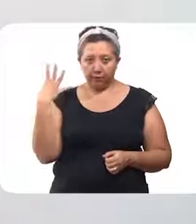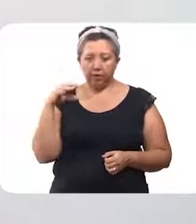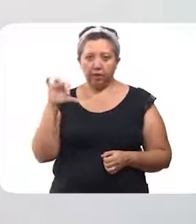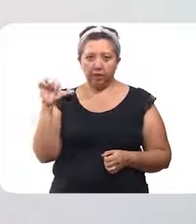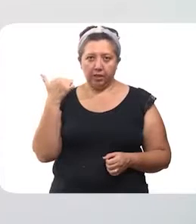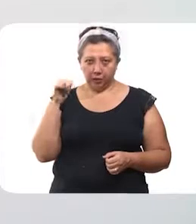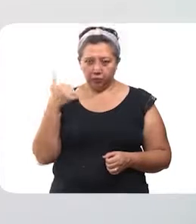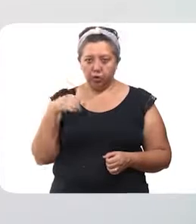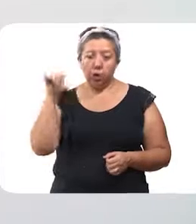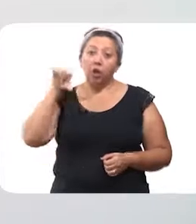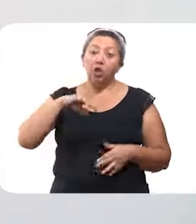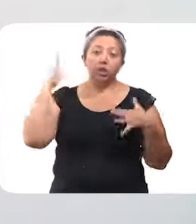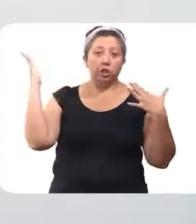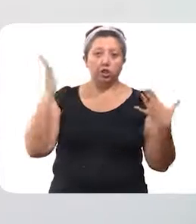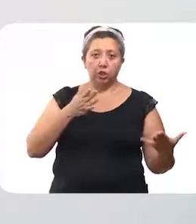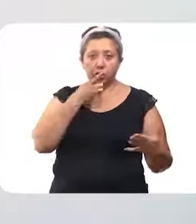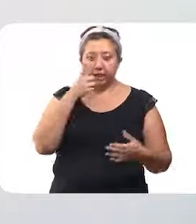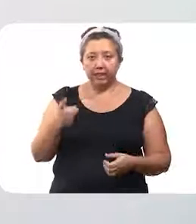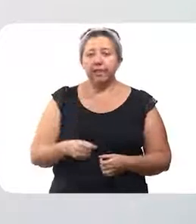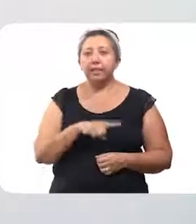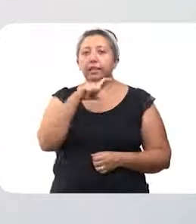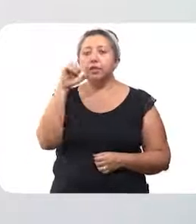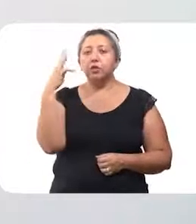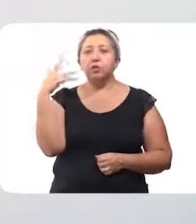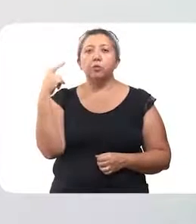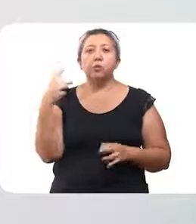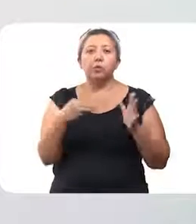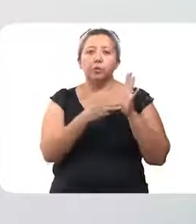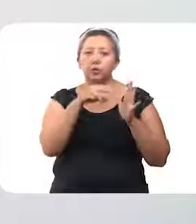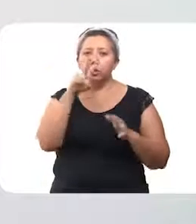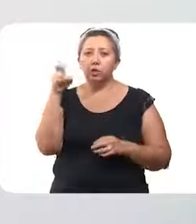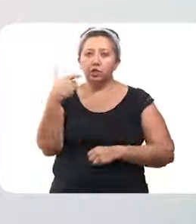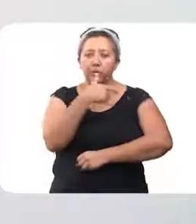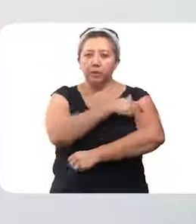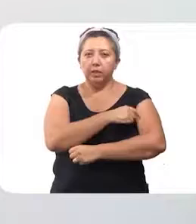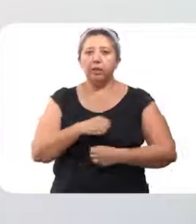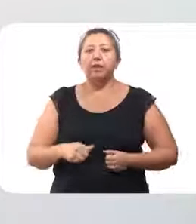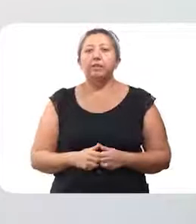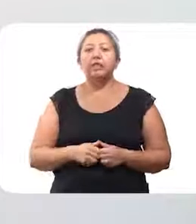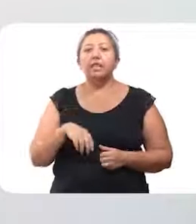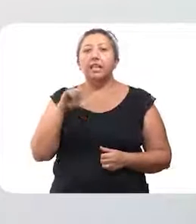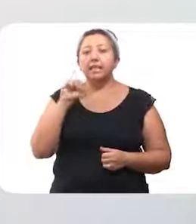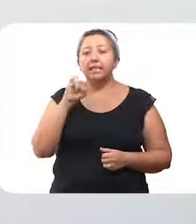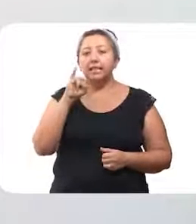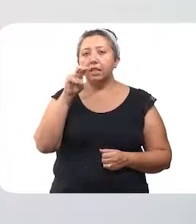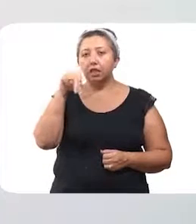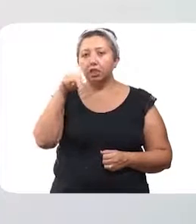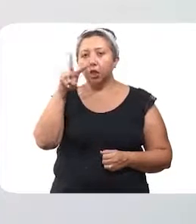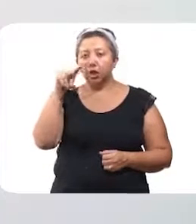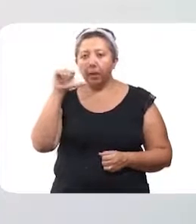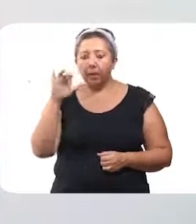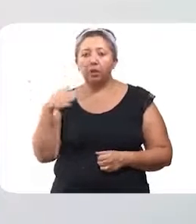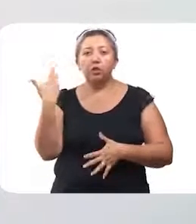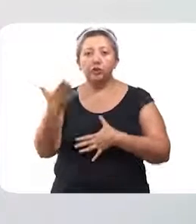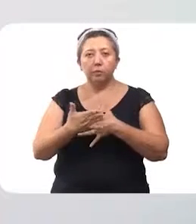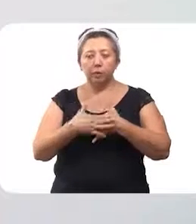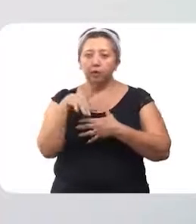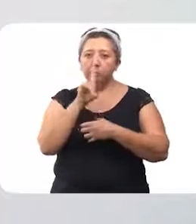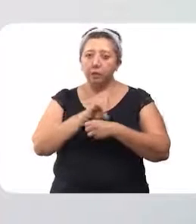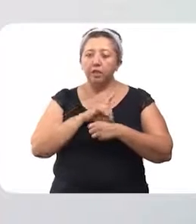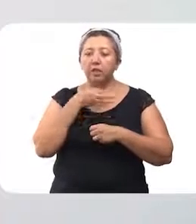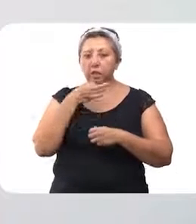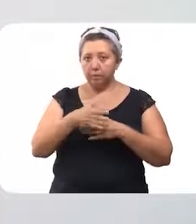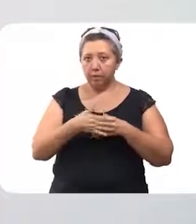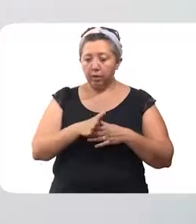14 de agosto. Hoy llegó un nuevo cargamento con 151.200 vacunas de la farmacéutica Sinovac, por lo que en los próximos días se darán